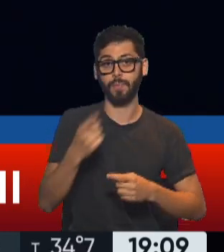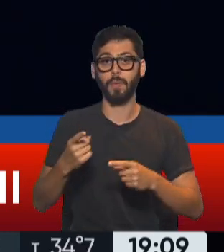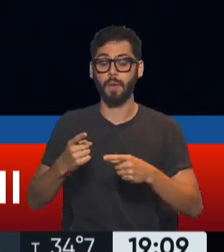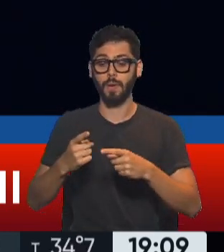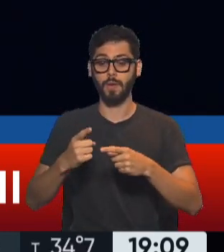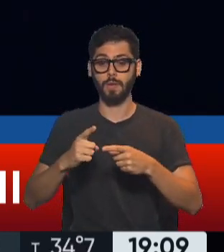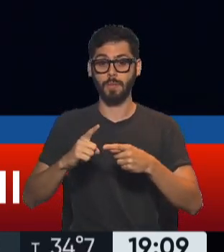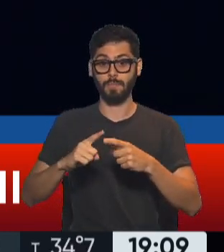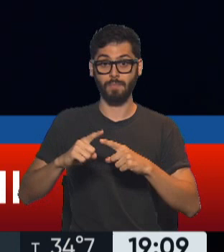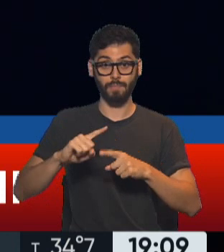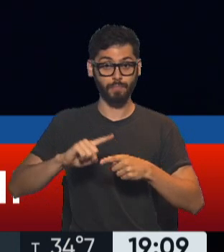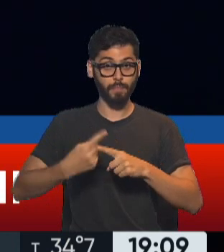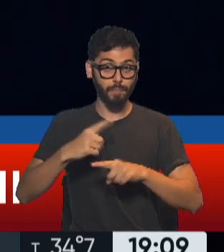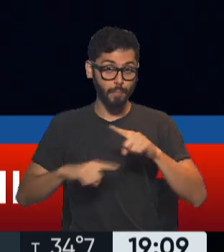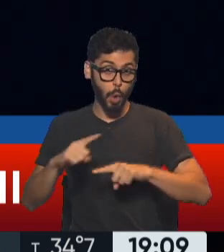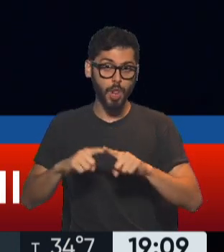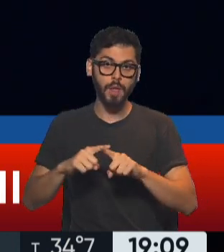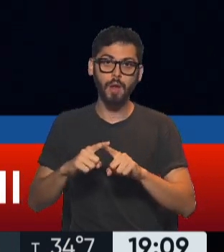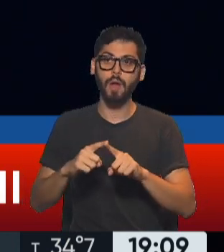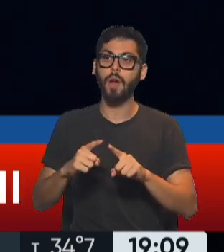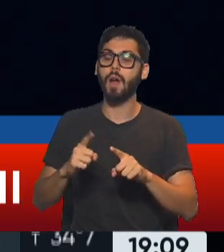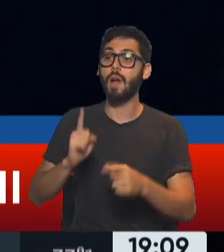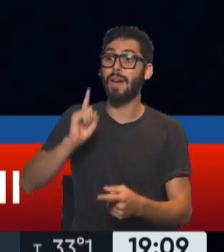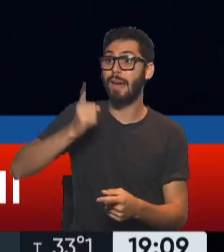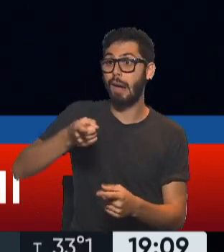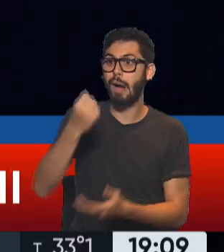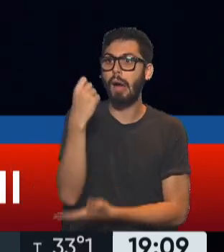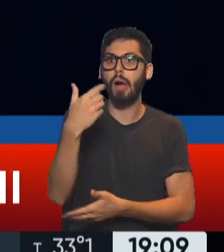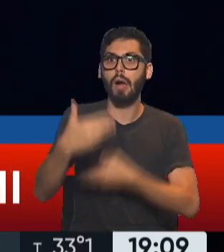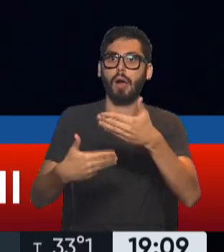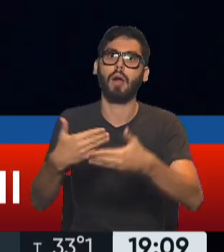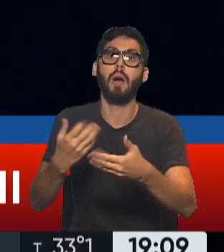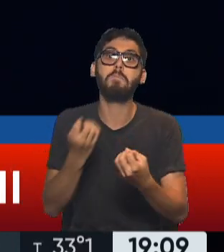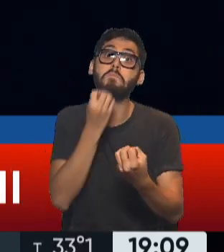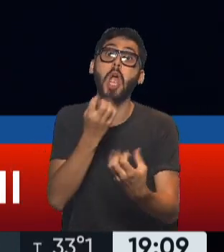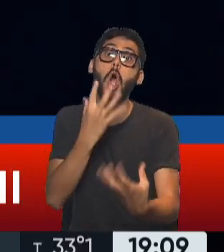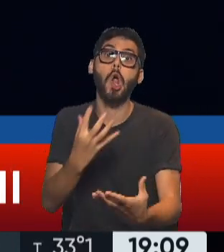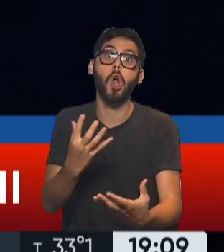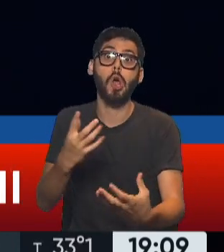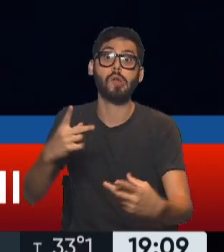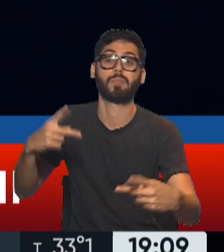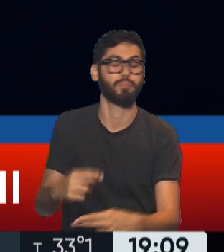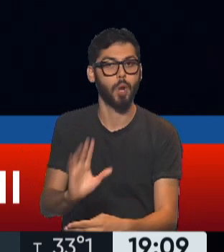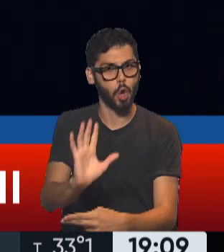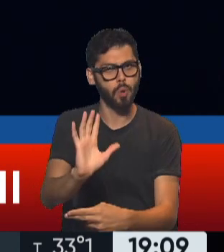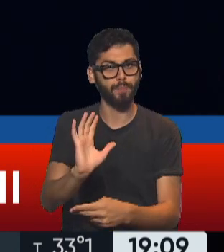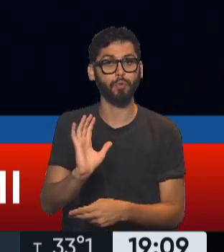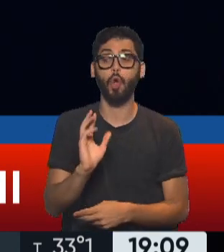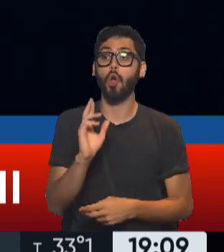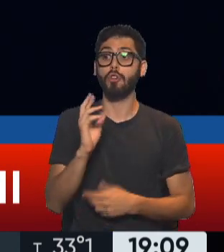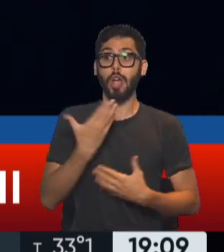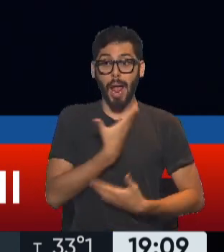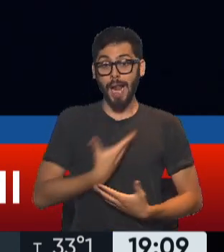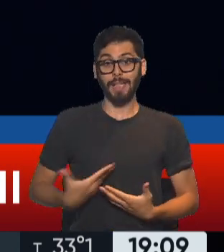no inhiba la continuidad de la recuperación. El Estado va a poder tener un rol moderadamente